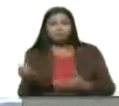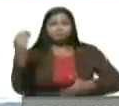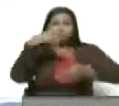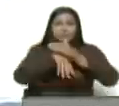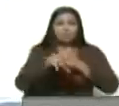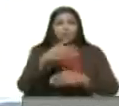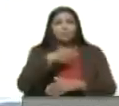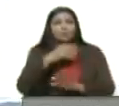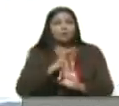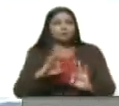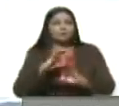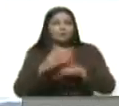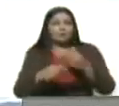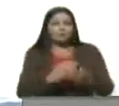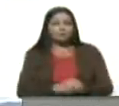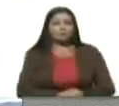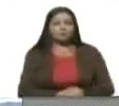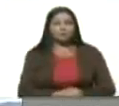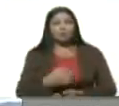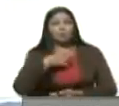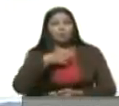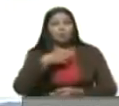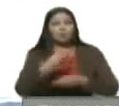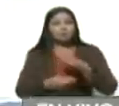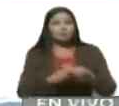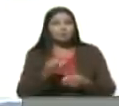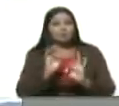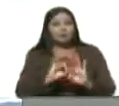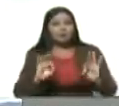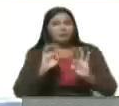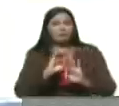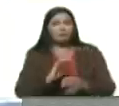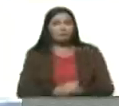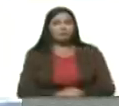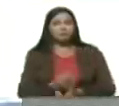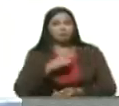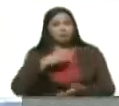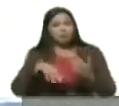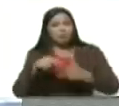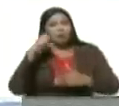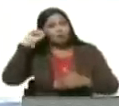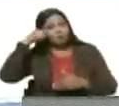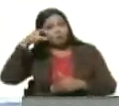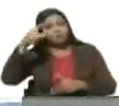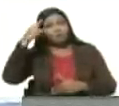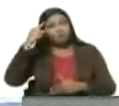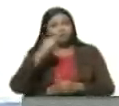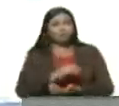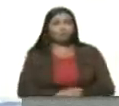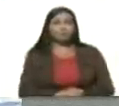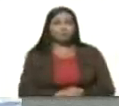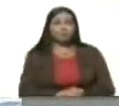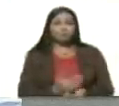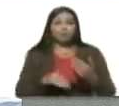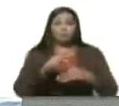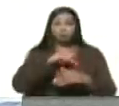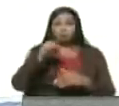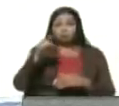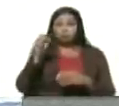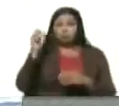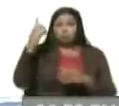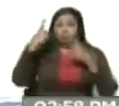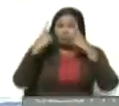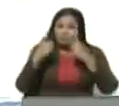no pudieron, ni podrán. Entonces, vamos a recordar esa fecha. Vamos a ver si ellos son capaces de